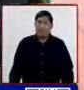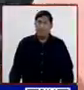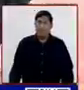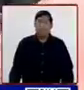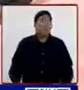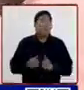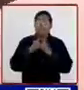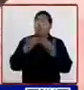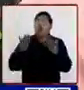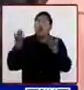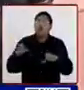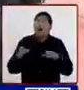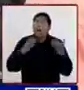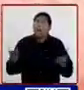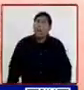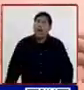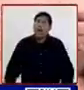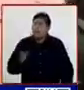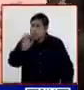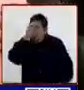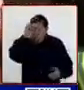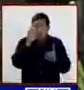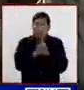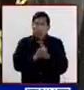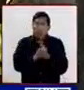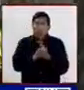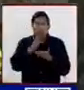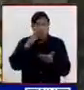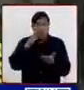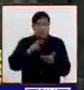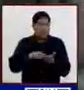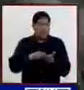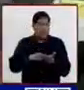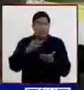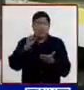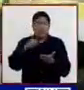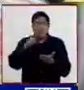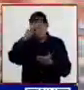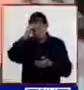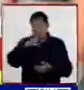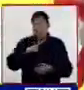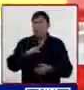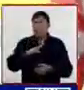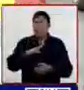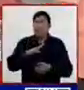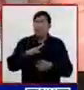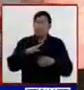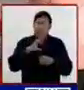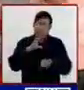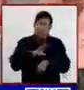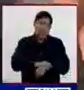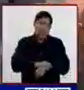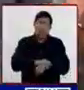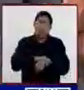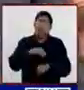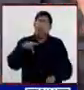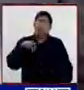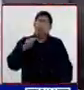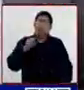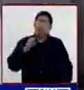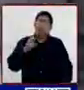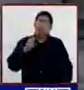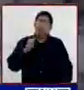¿Cómo va a hacer eso? Es tu esposa. Bueno, ha reconocido a la esposa que se trataría de... Señora, se ha logrado dar con sí, Pascual. Se ha logrado dar,